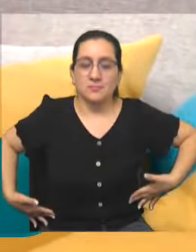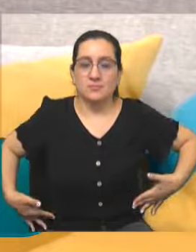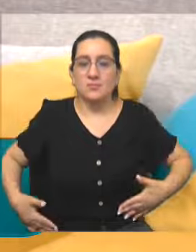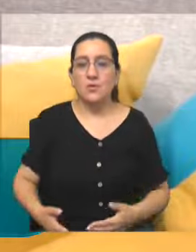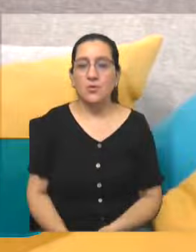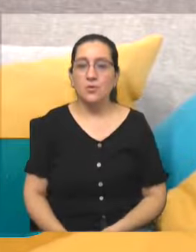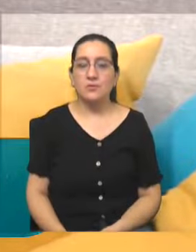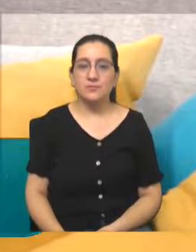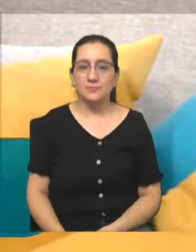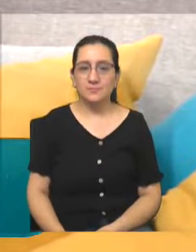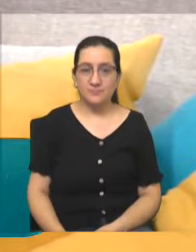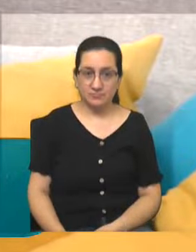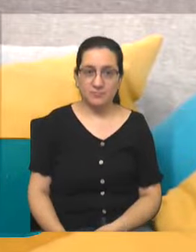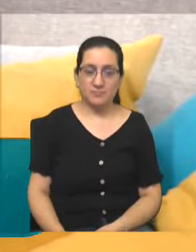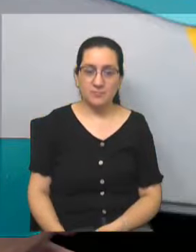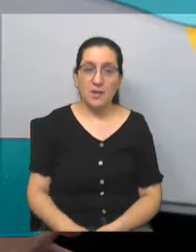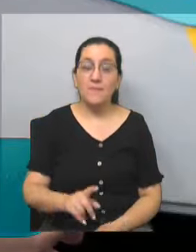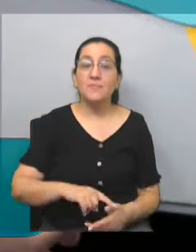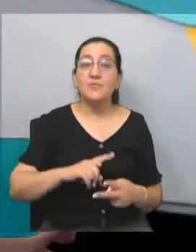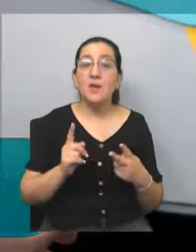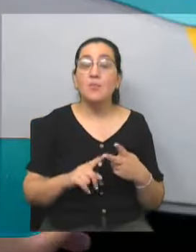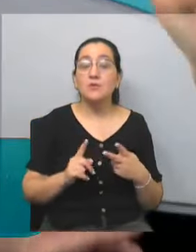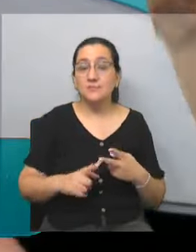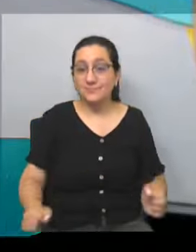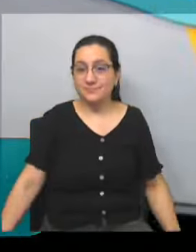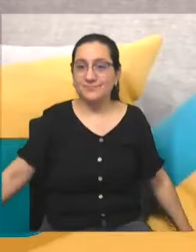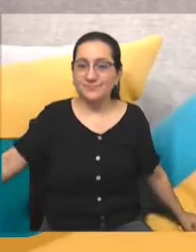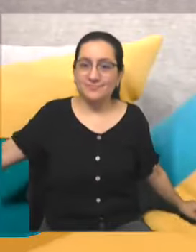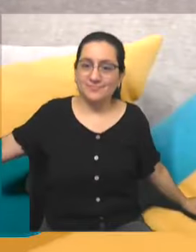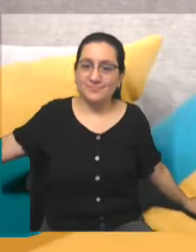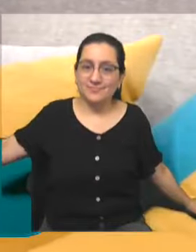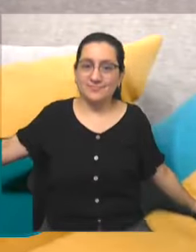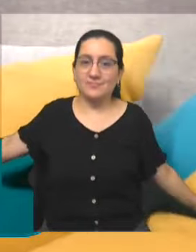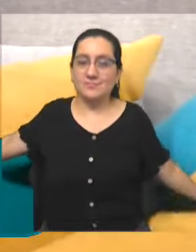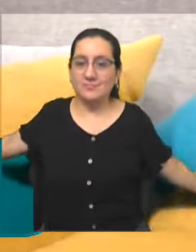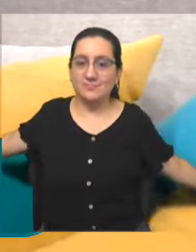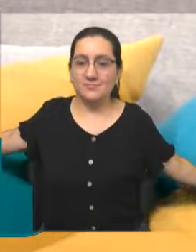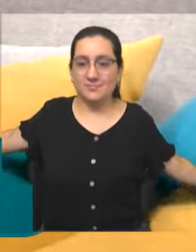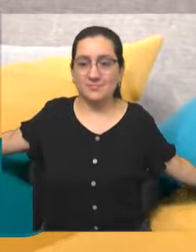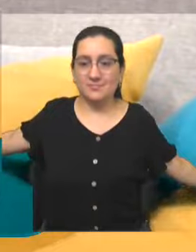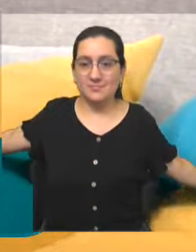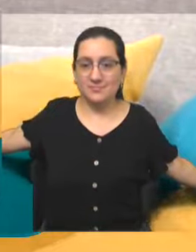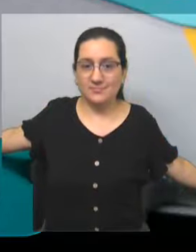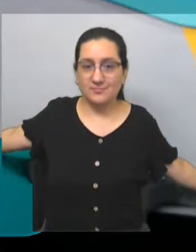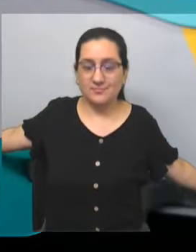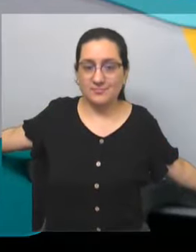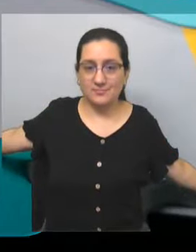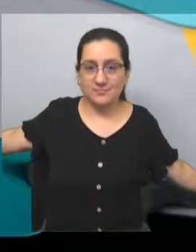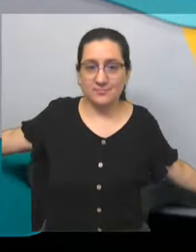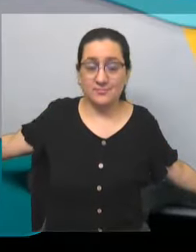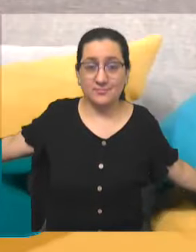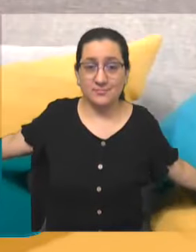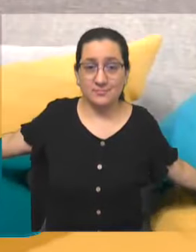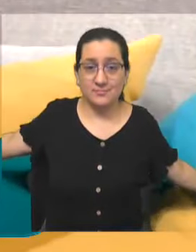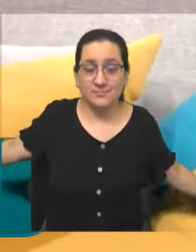cuerpo, bien agradable. Bien. Después, ¿cuál era? Extensiones, ¿te acordás? Para atrás. Para atrás, que puedo poner los almohadones. Exacto, en